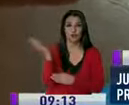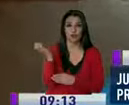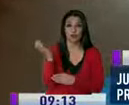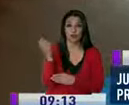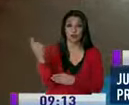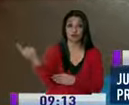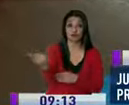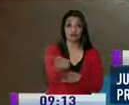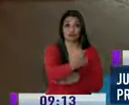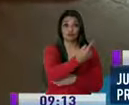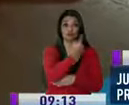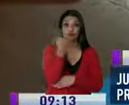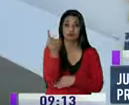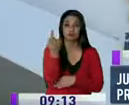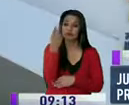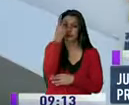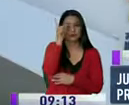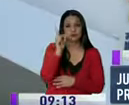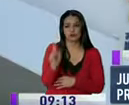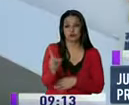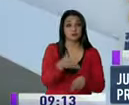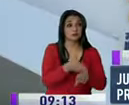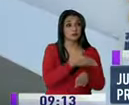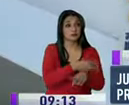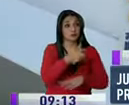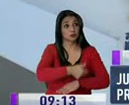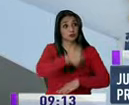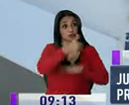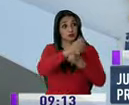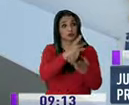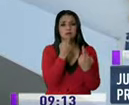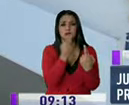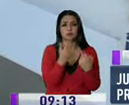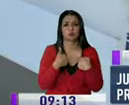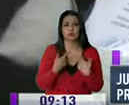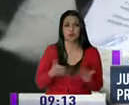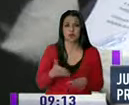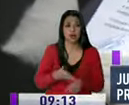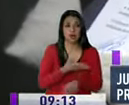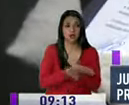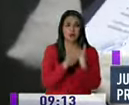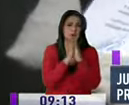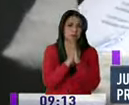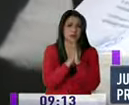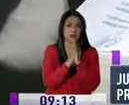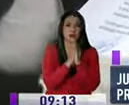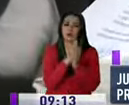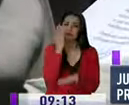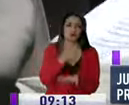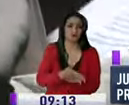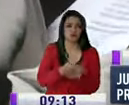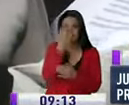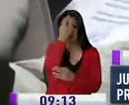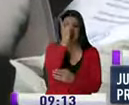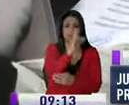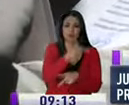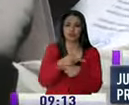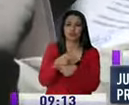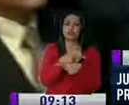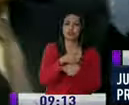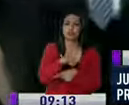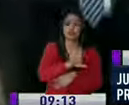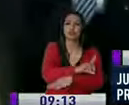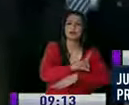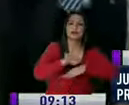sido tomada por no obtener respuesta de las autoridades del IES al pedido de dejar sin efecto la resolución del Consejo